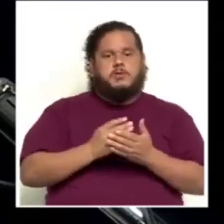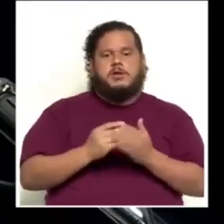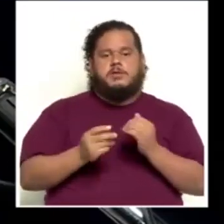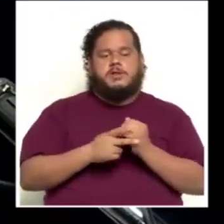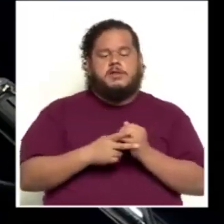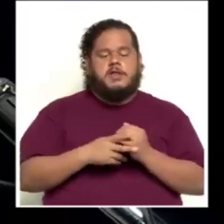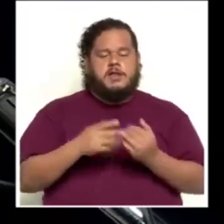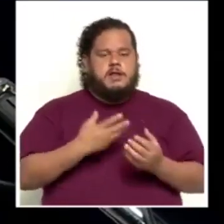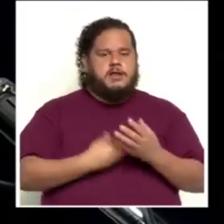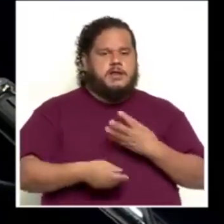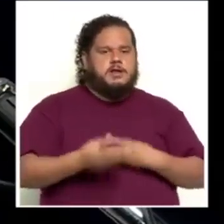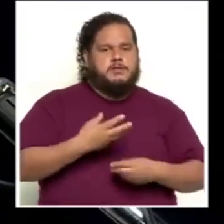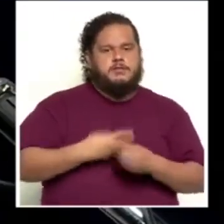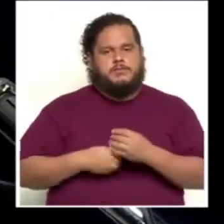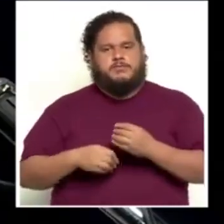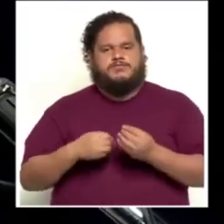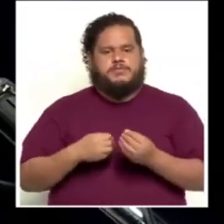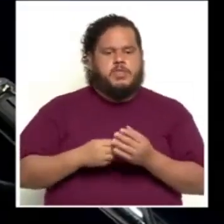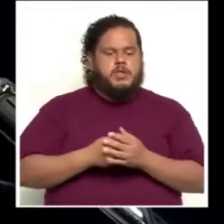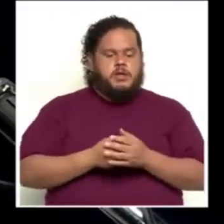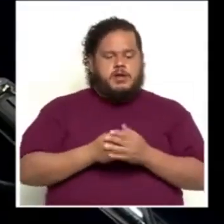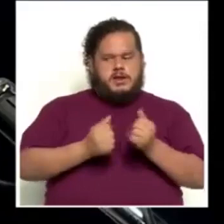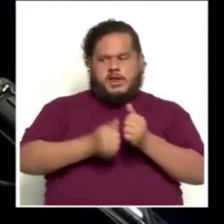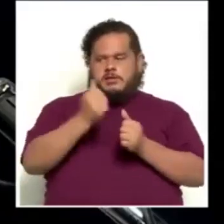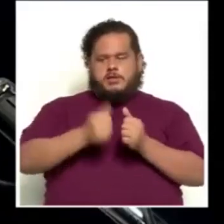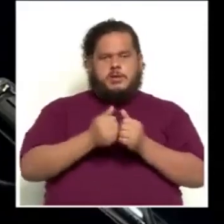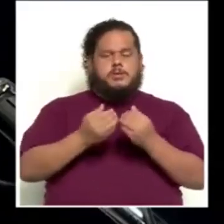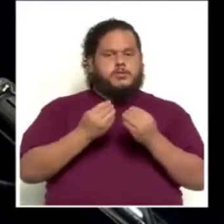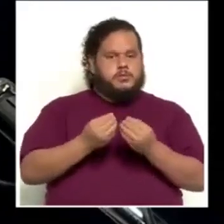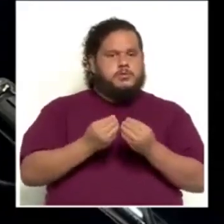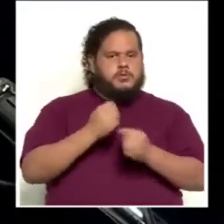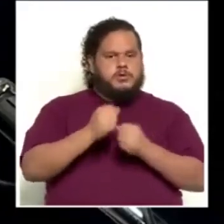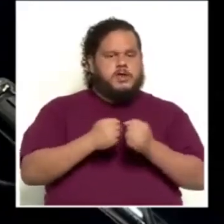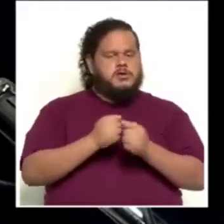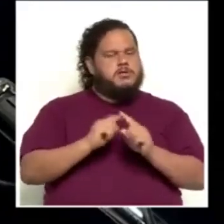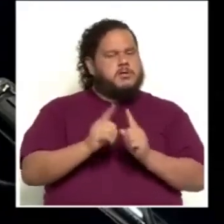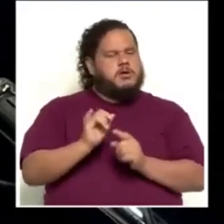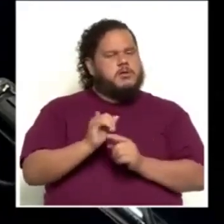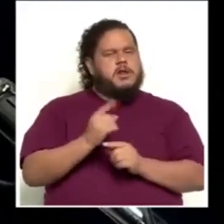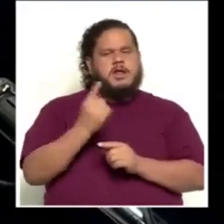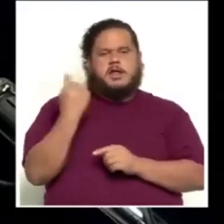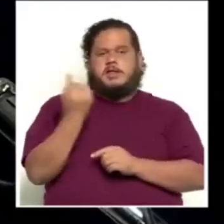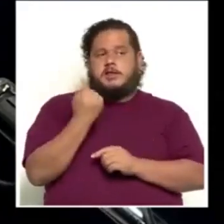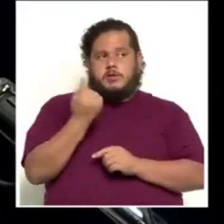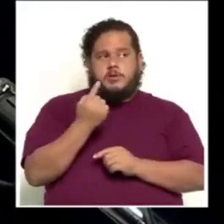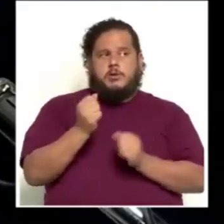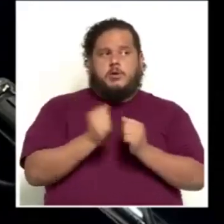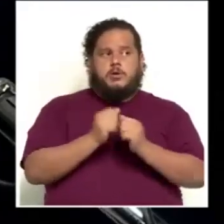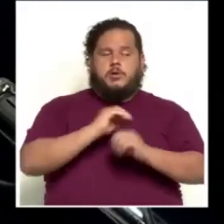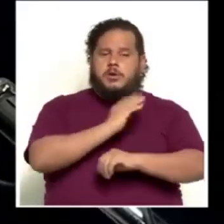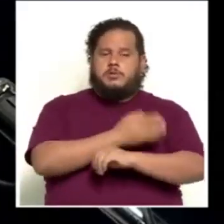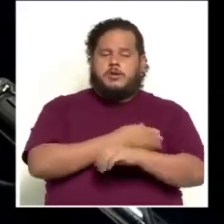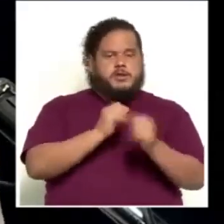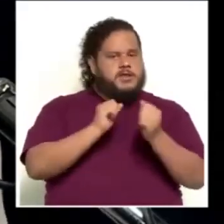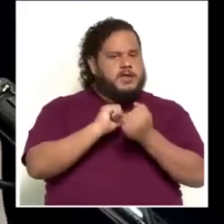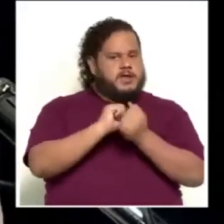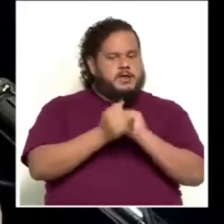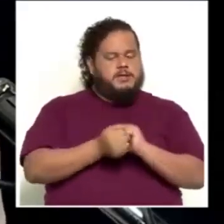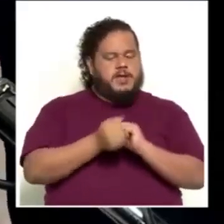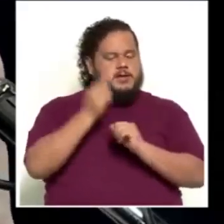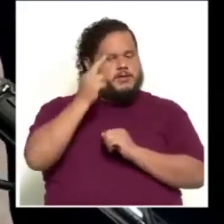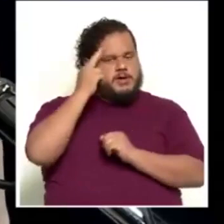han sufrido las mayorías durante muchísimos años, pero además es el único con el poder de cambiar por las